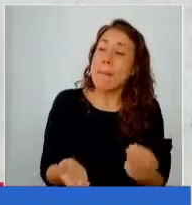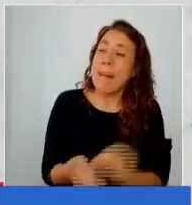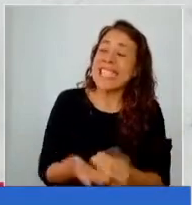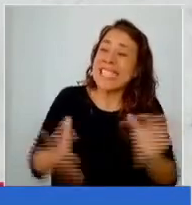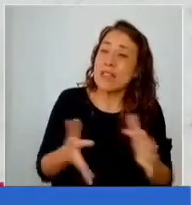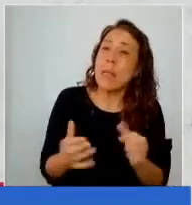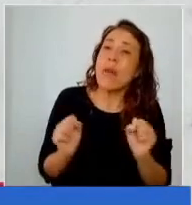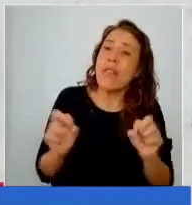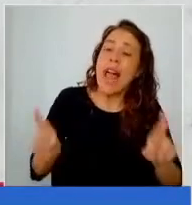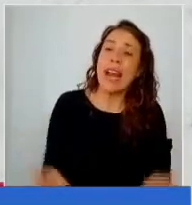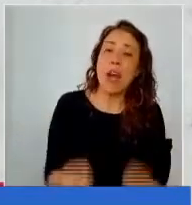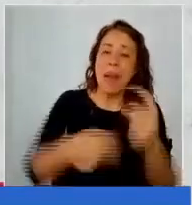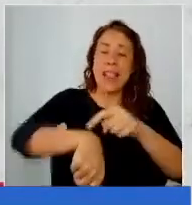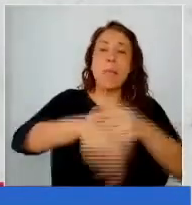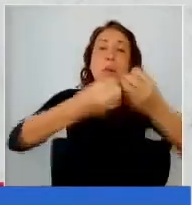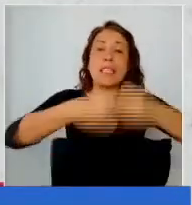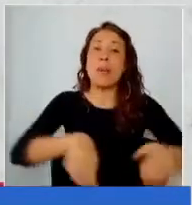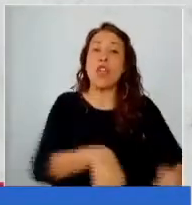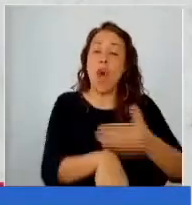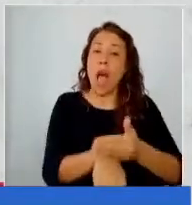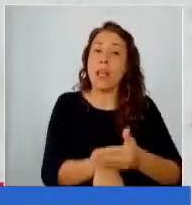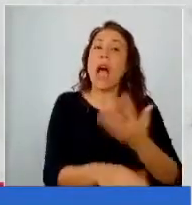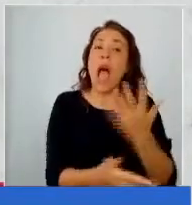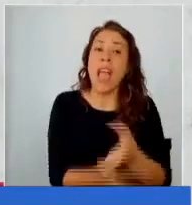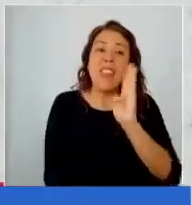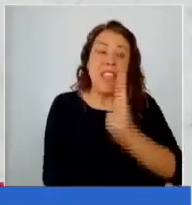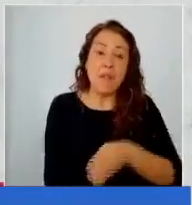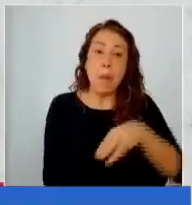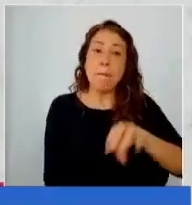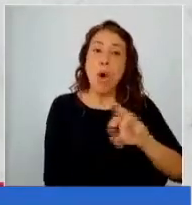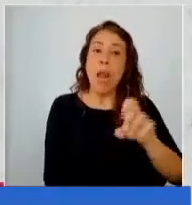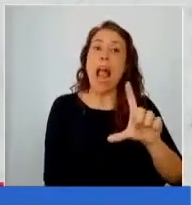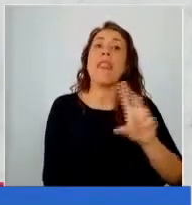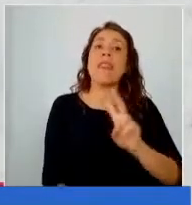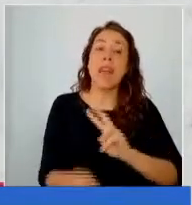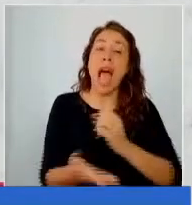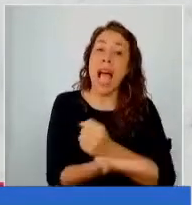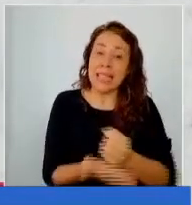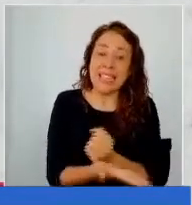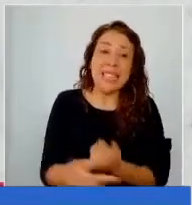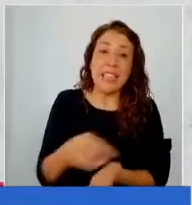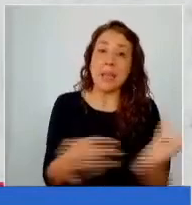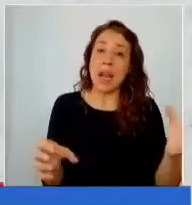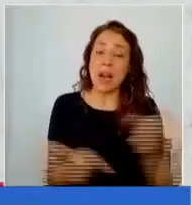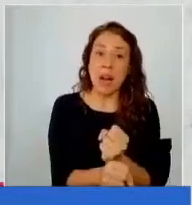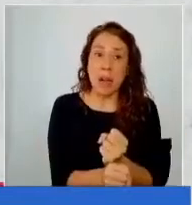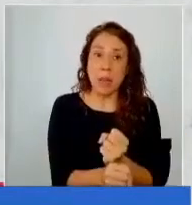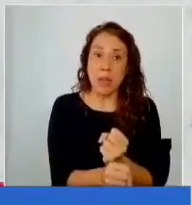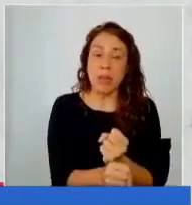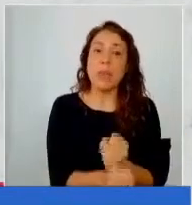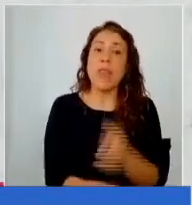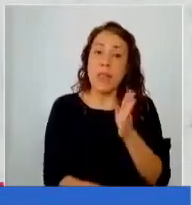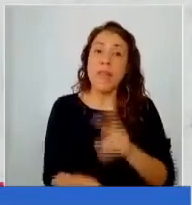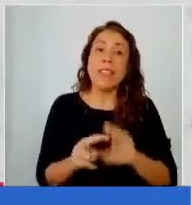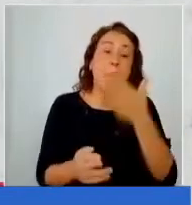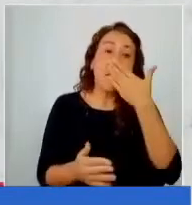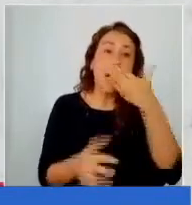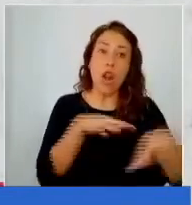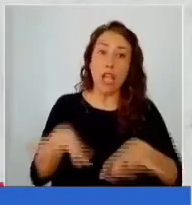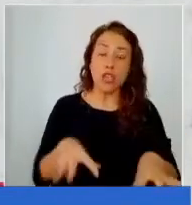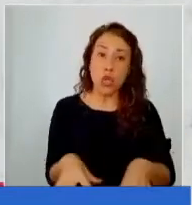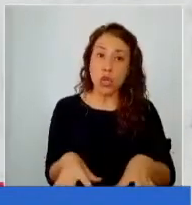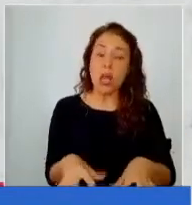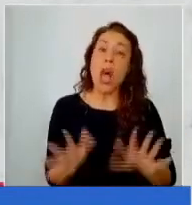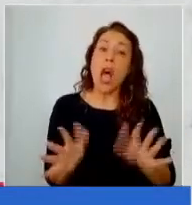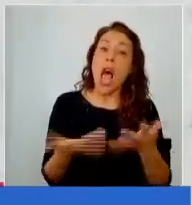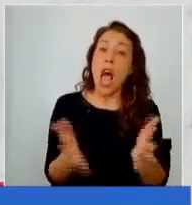perdido tenemos el deber moral de sacar de esta gente tenemos que hacer también mejor las cosas probablemente nunca